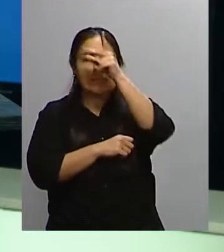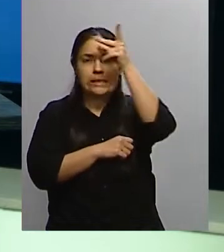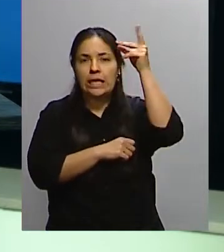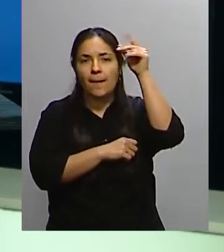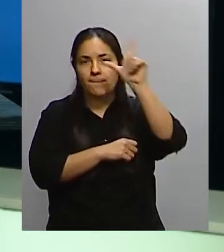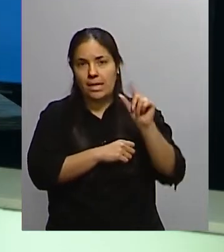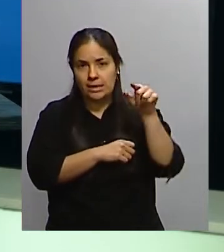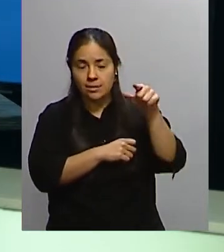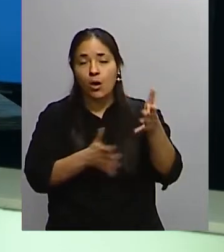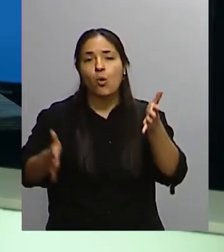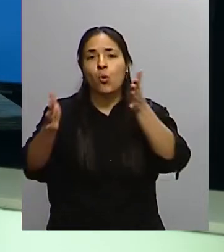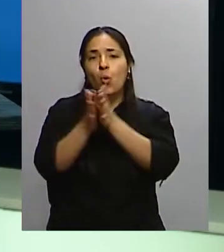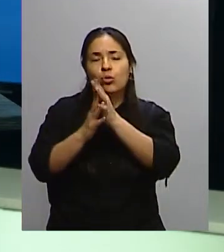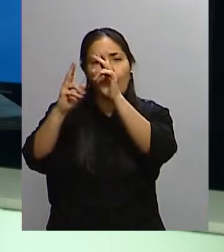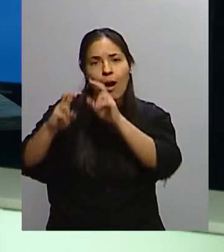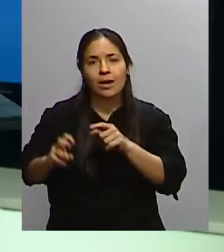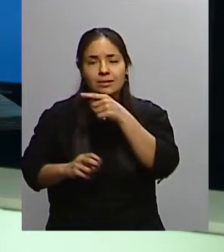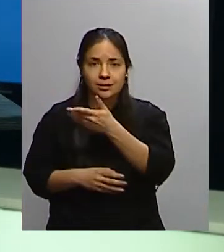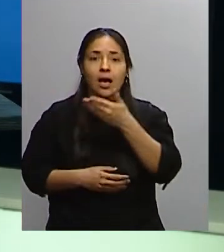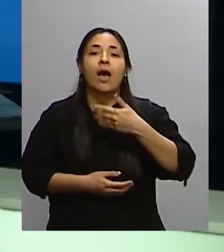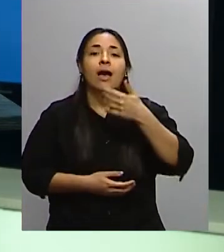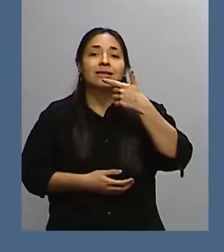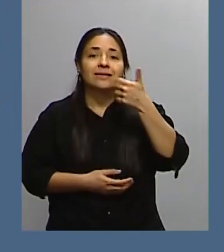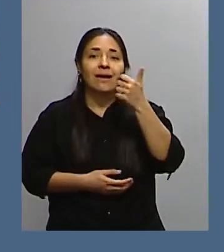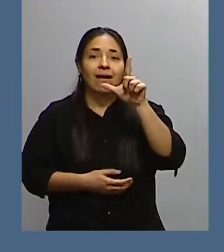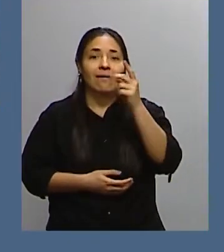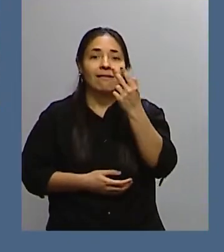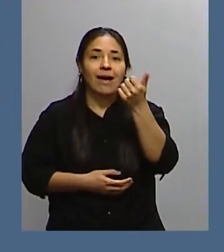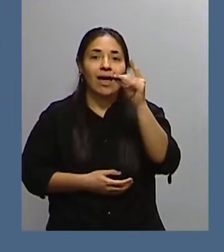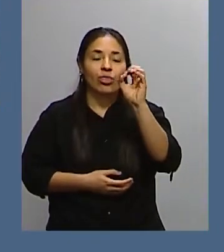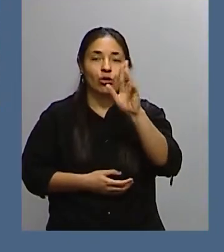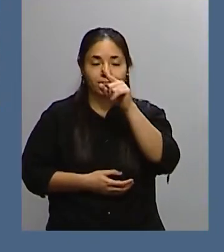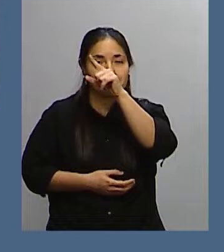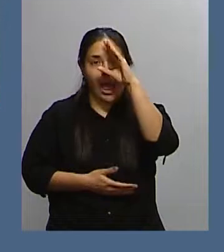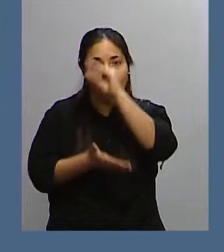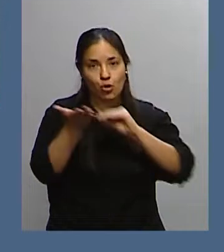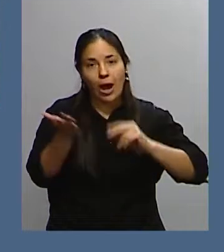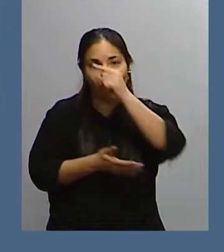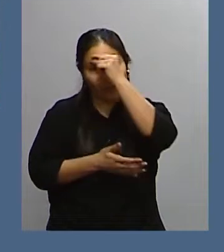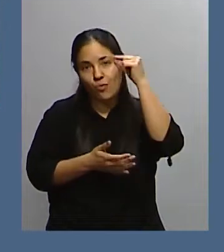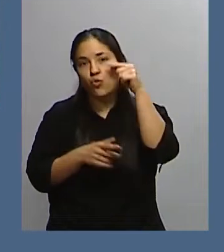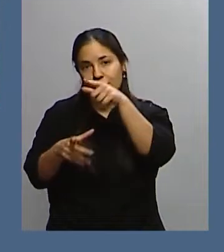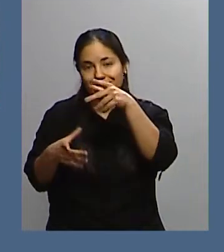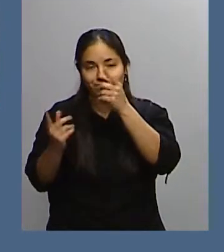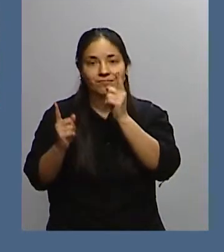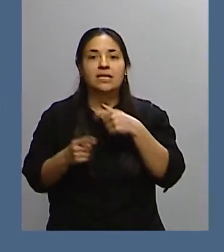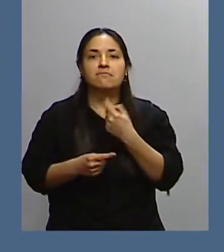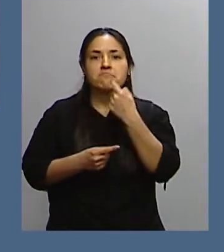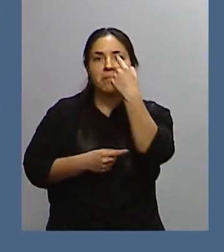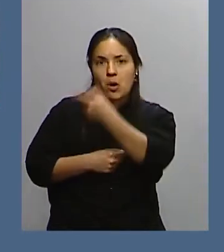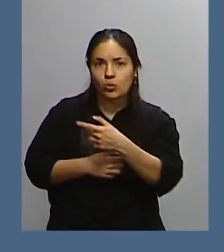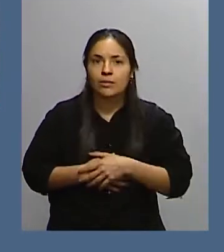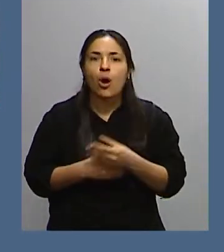con Salvador Millaleo, que es abogado mapuche, y a quien le habíamos preguntado recién, Salvador, ¿cómo lo manejan al tema de los